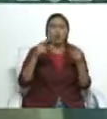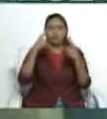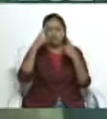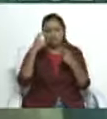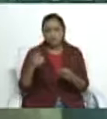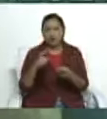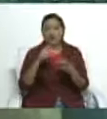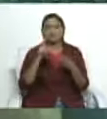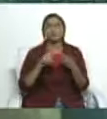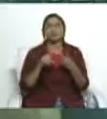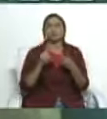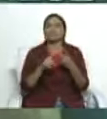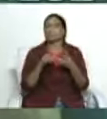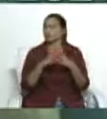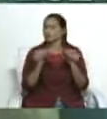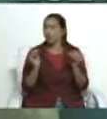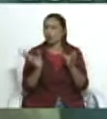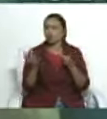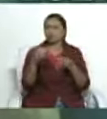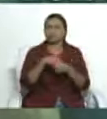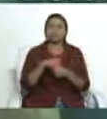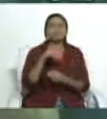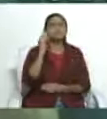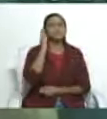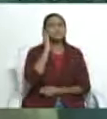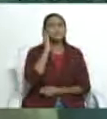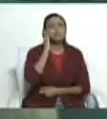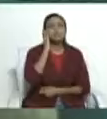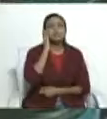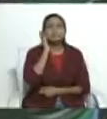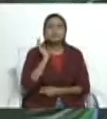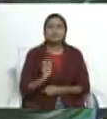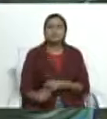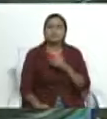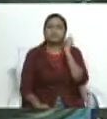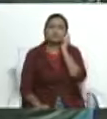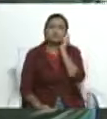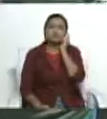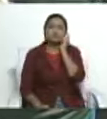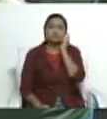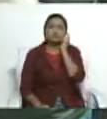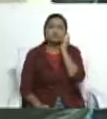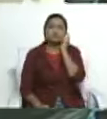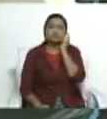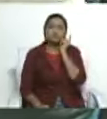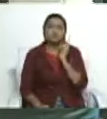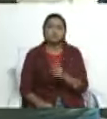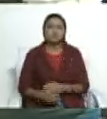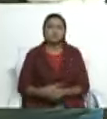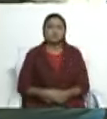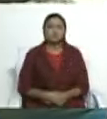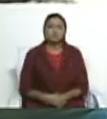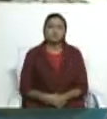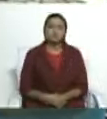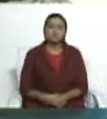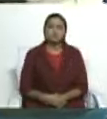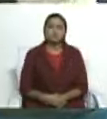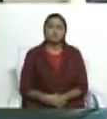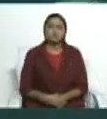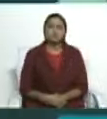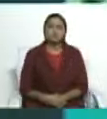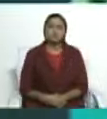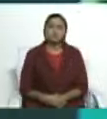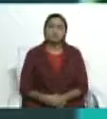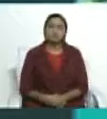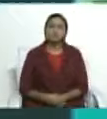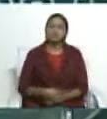profesionales, sin pensar en qué militancia, qué ideología profesa, hoy